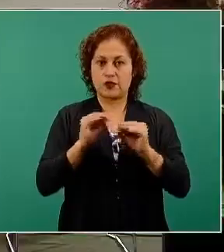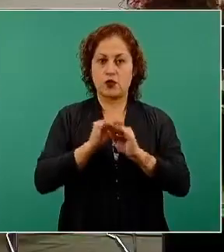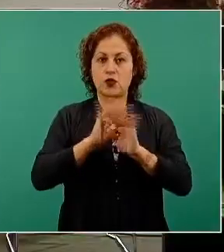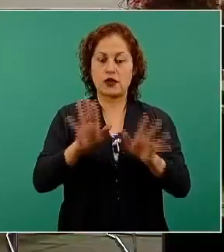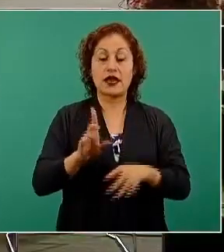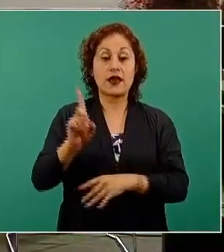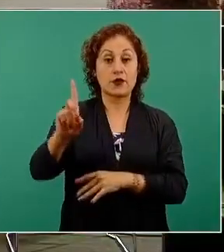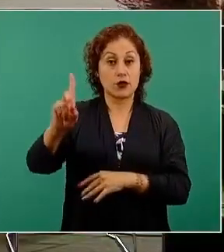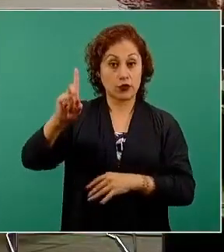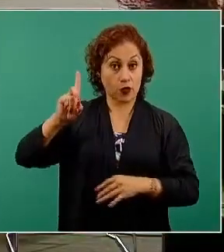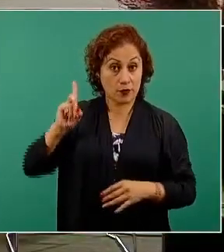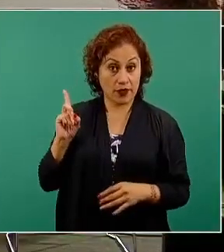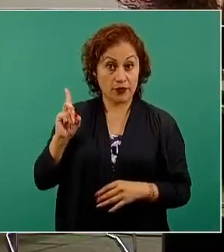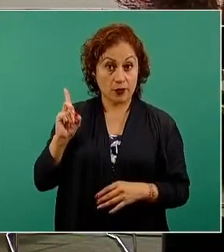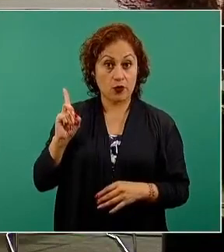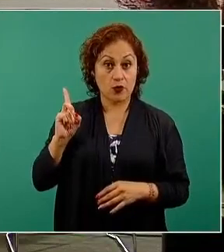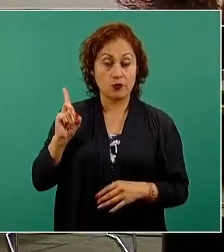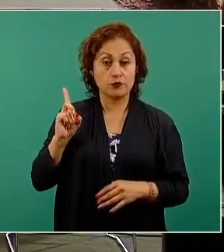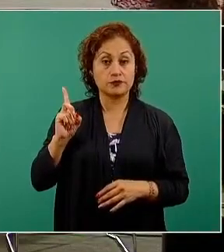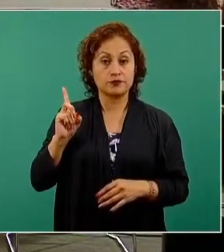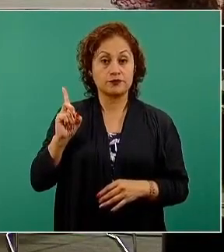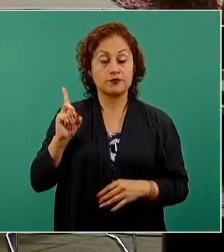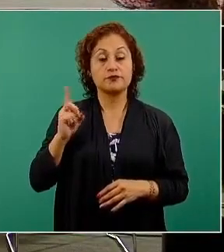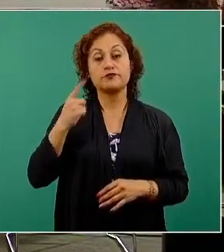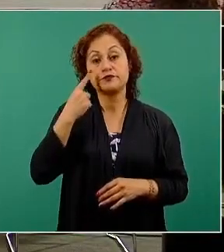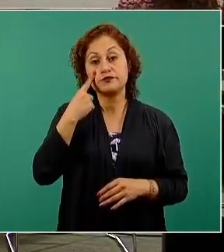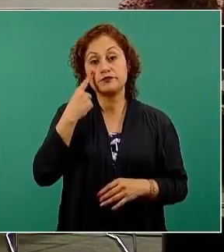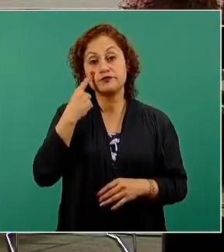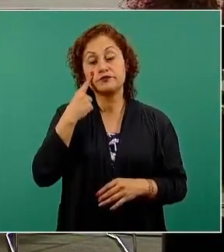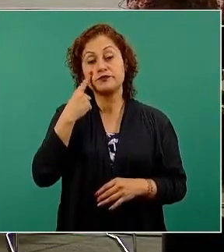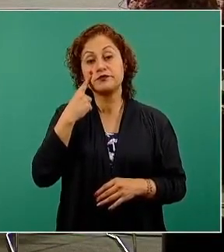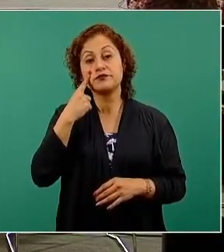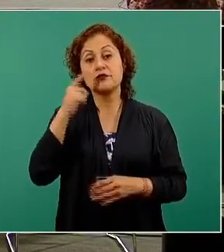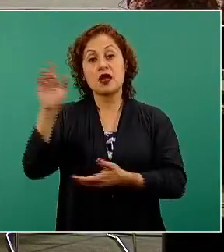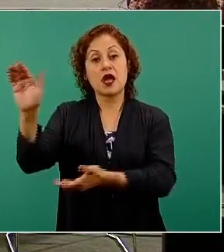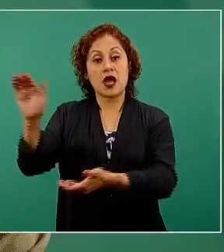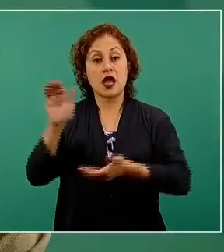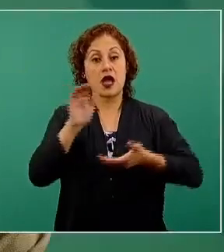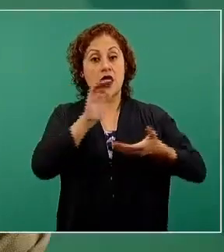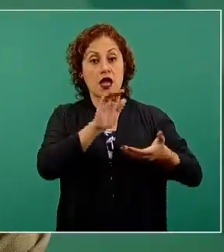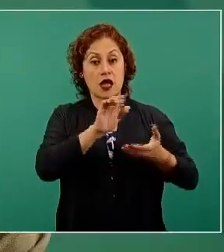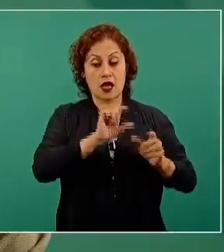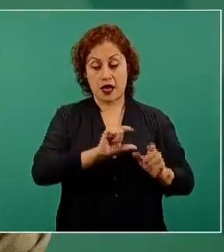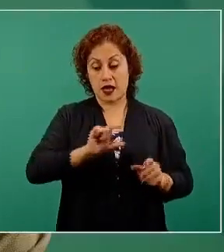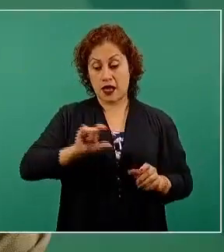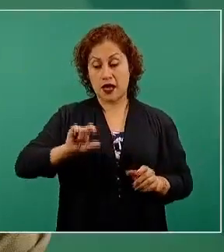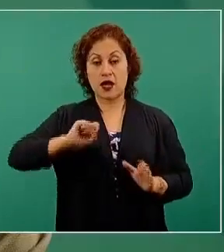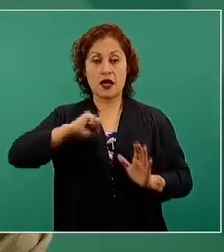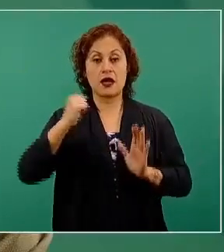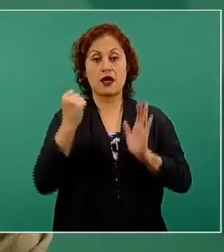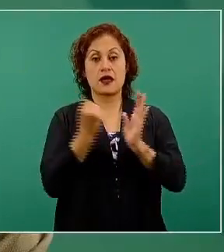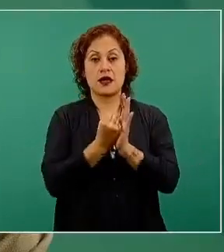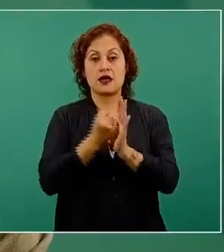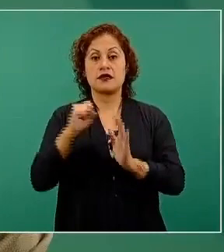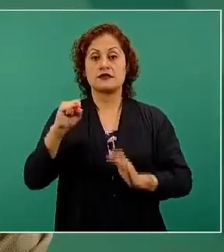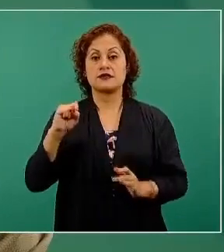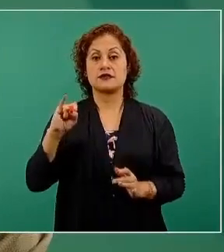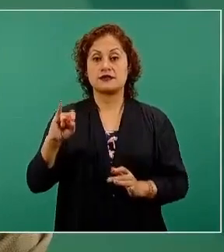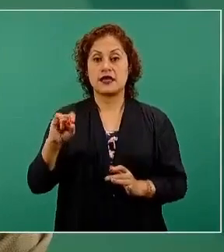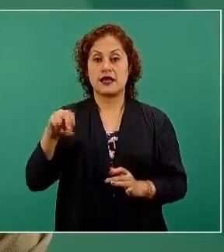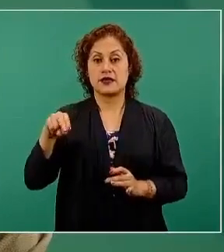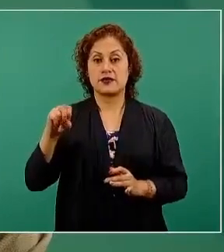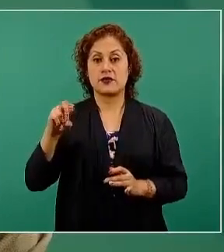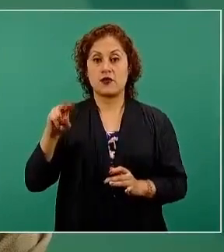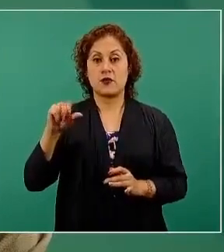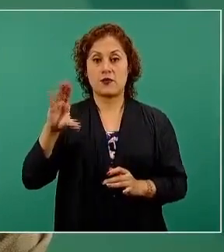domingo se hizo el envío de las vacunas. Recuerden que las vacunas de Sinovac estaban